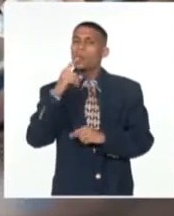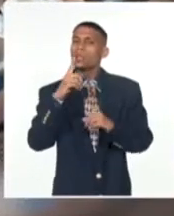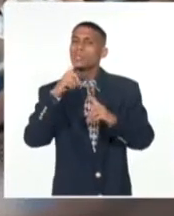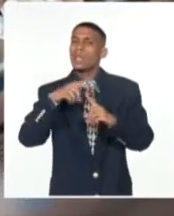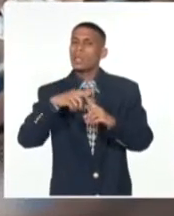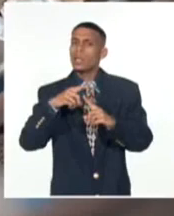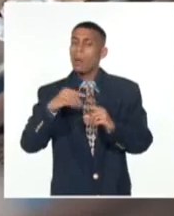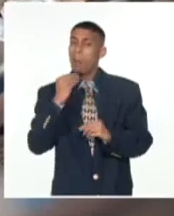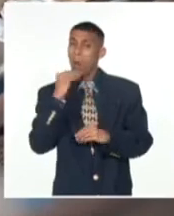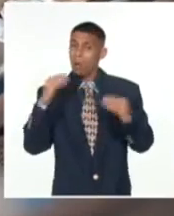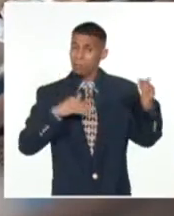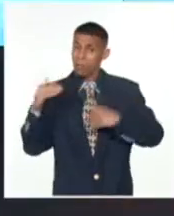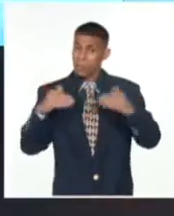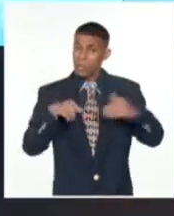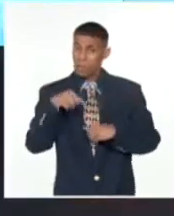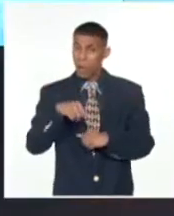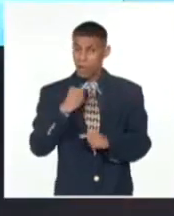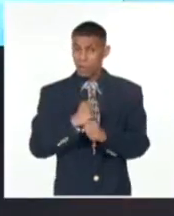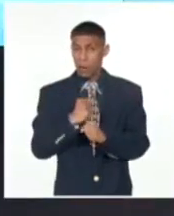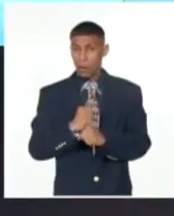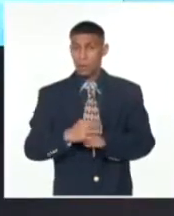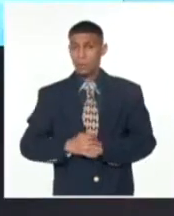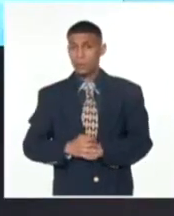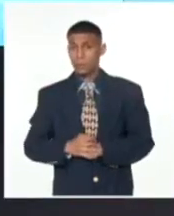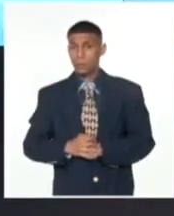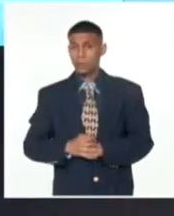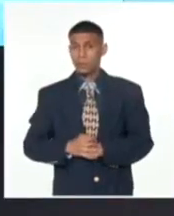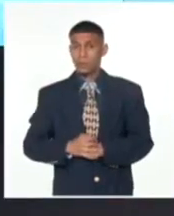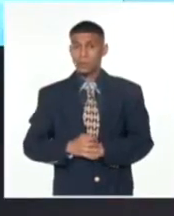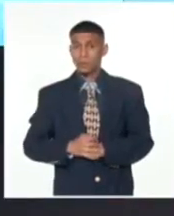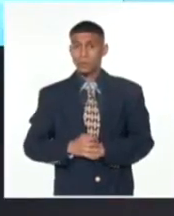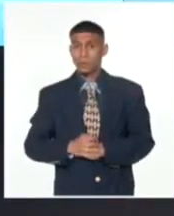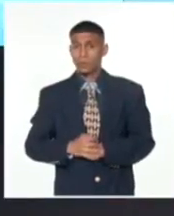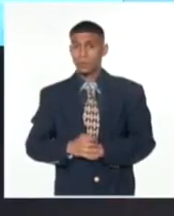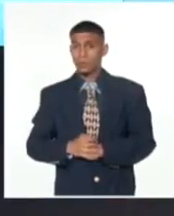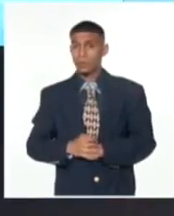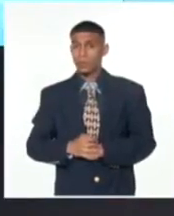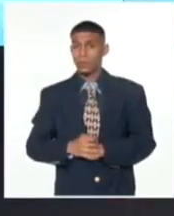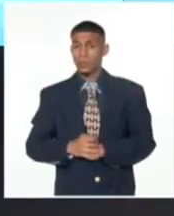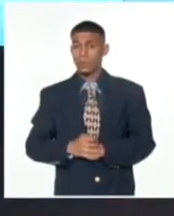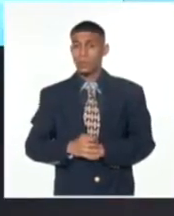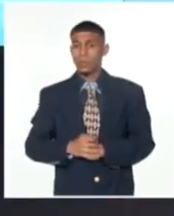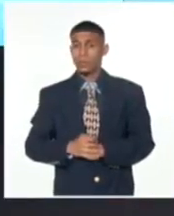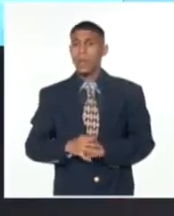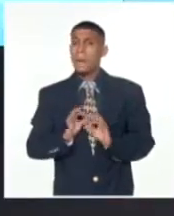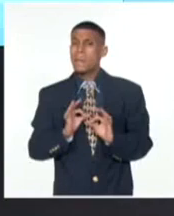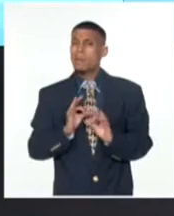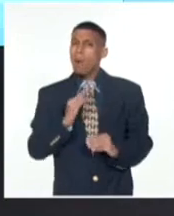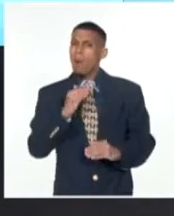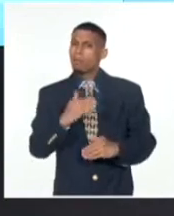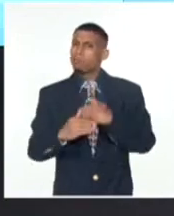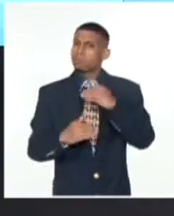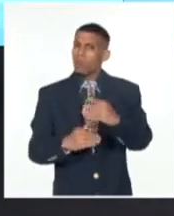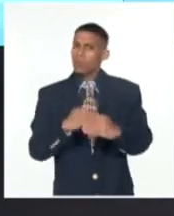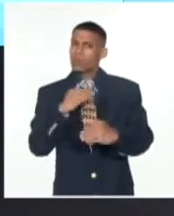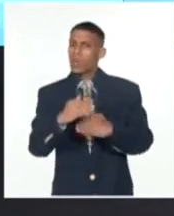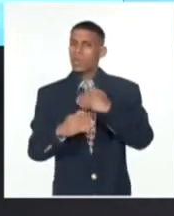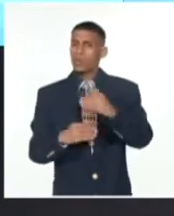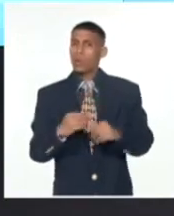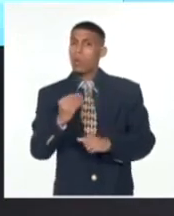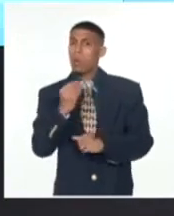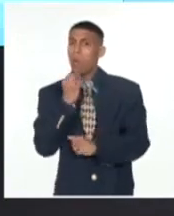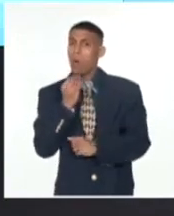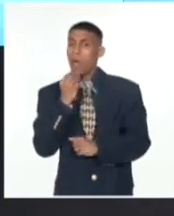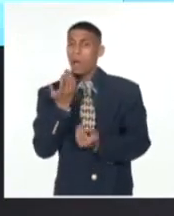participar o no en estos trabajos, de forma tal que el proceso de rodaje y sincronización de la unidad ocurra